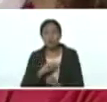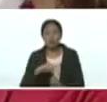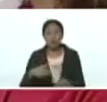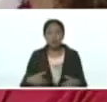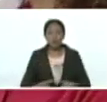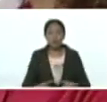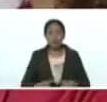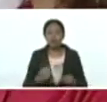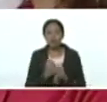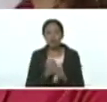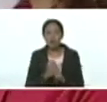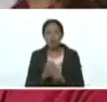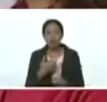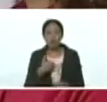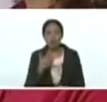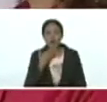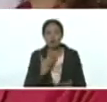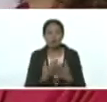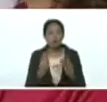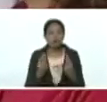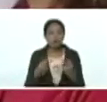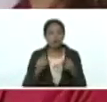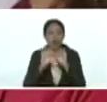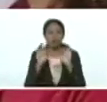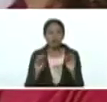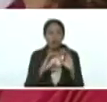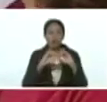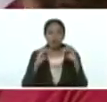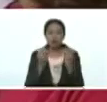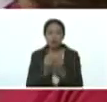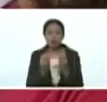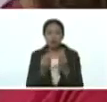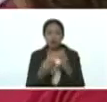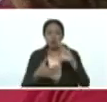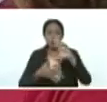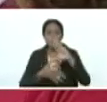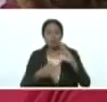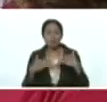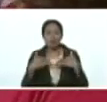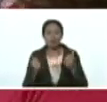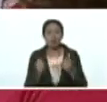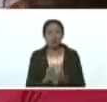nuestro trabajo, y por eso agradezco de corazón a la Organización Panamericana de la Salud,